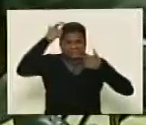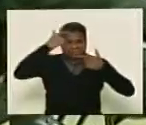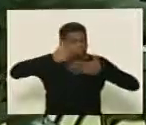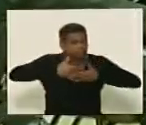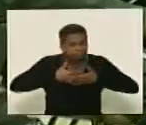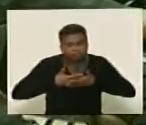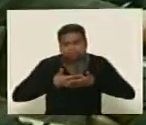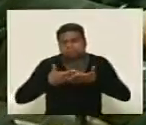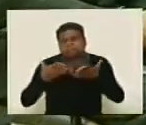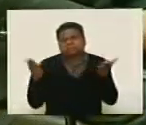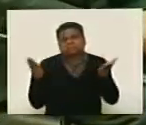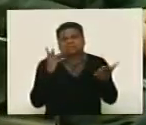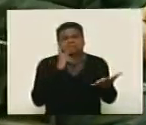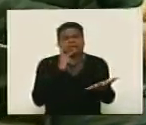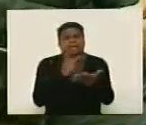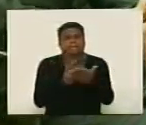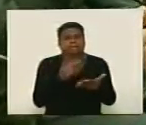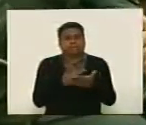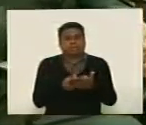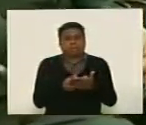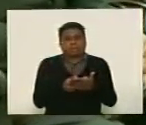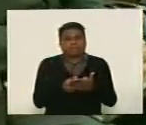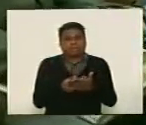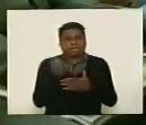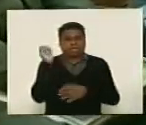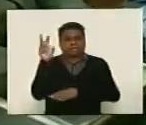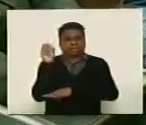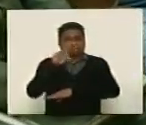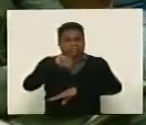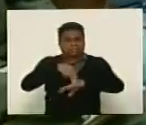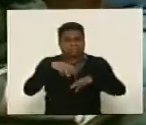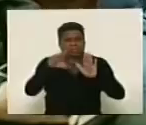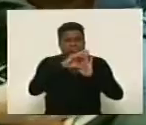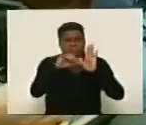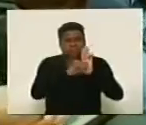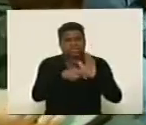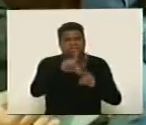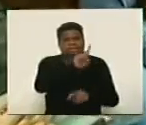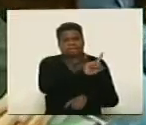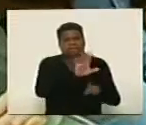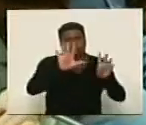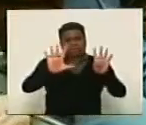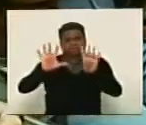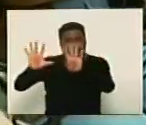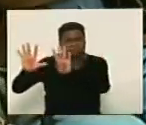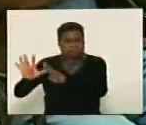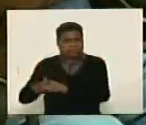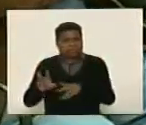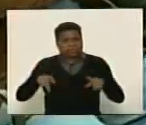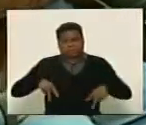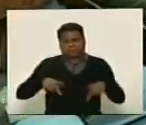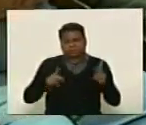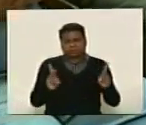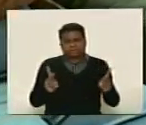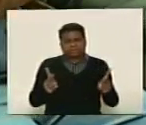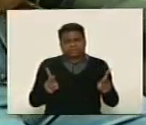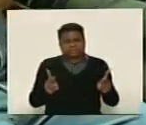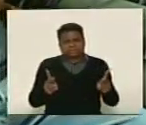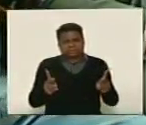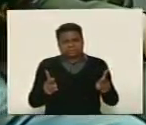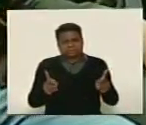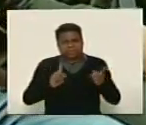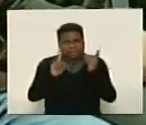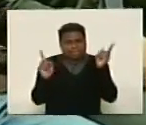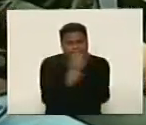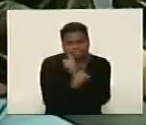en su propuesta, y la Asamblea Nacional Constituyente de 1999 dejó abierta la posibilidad de